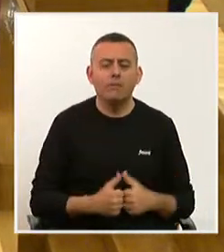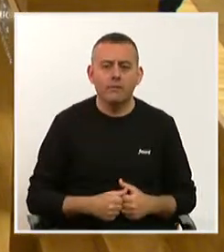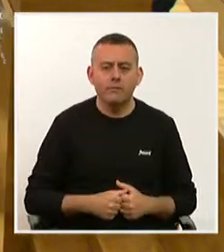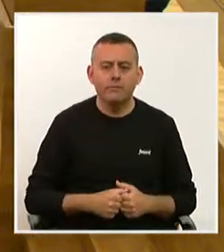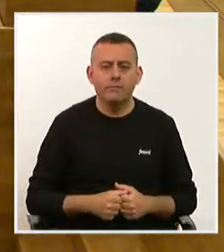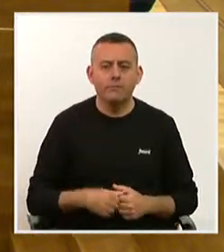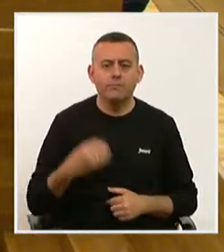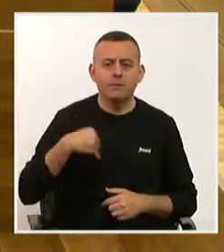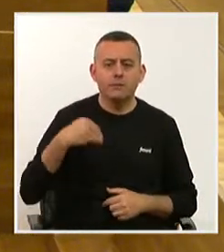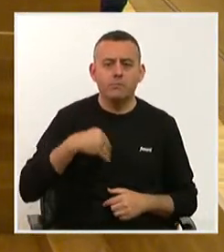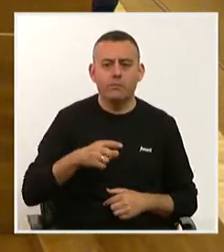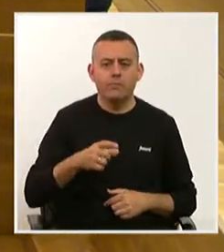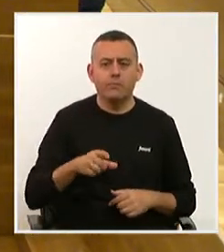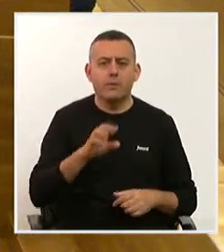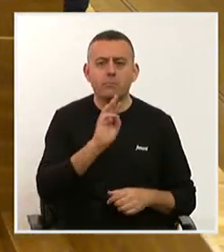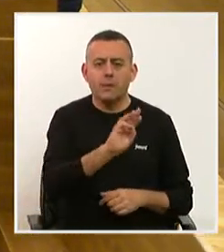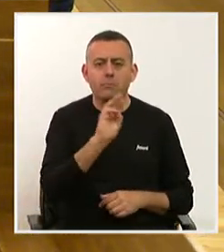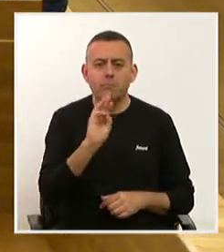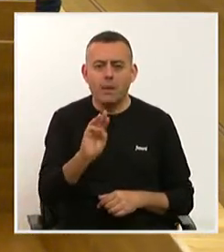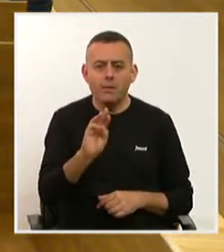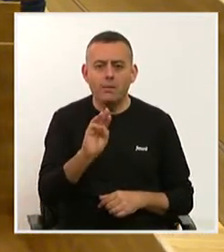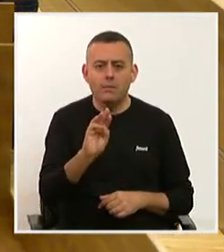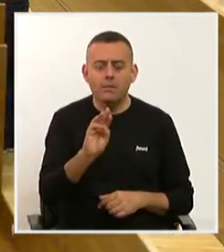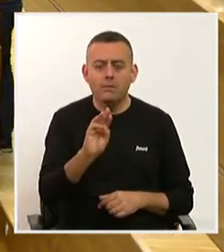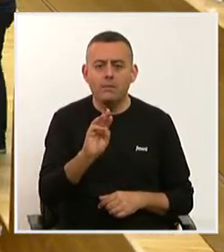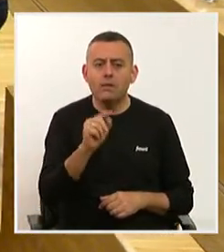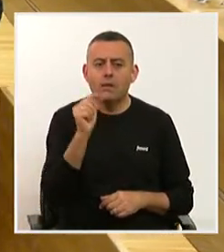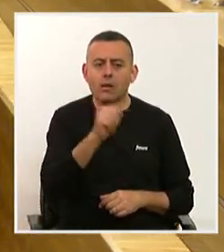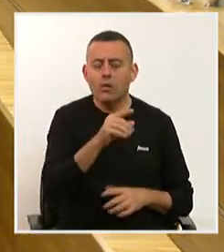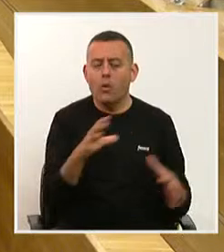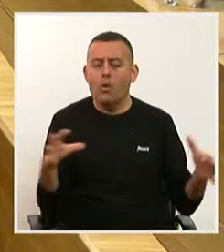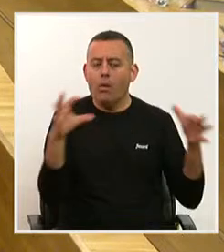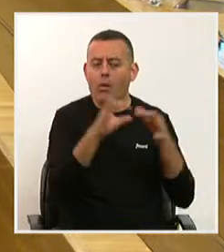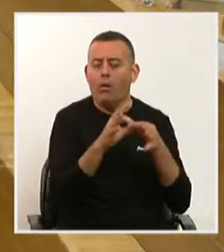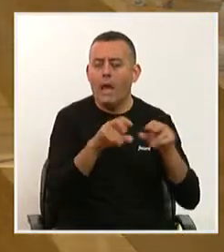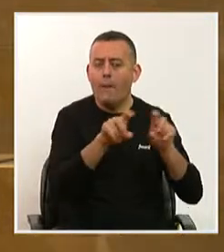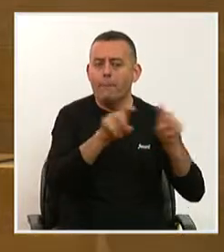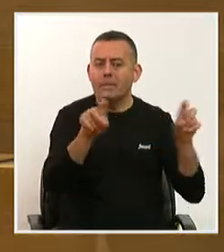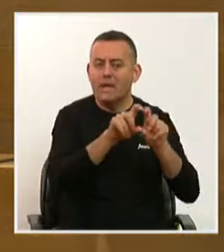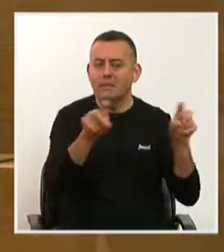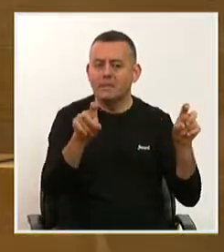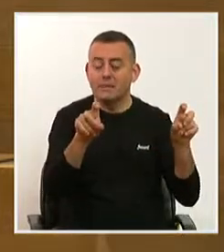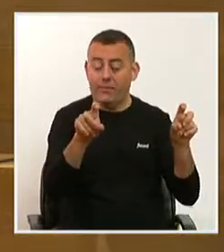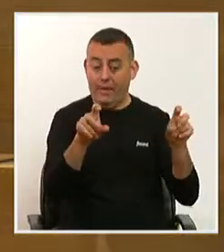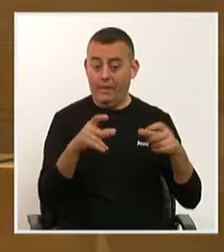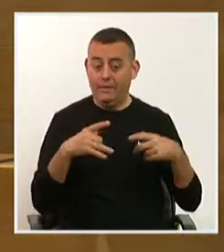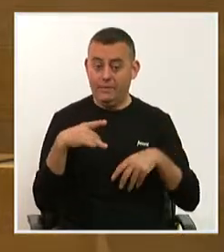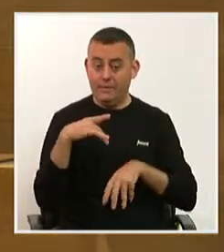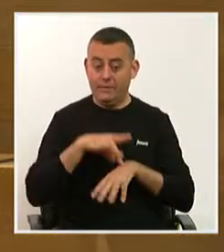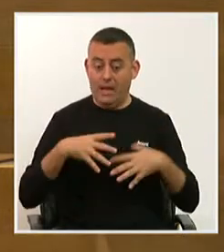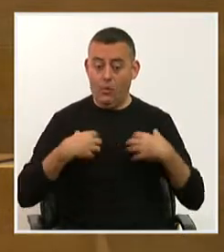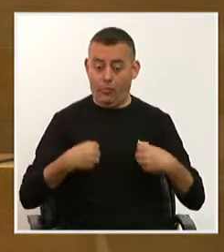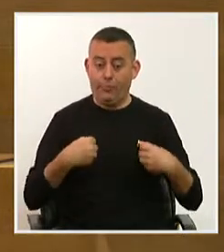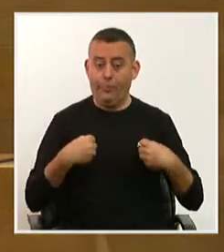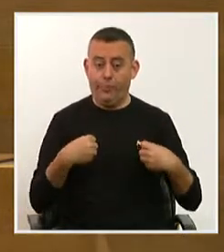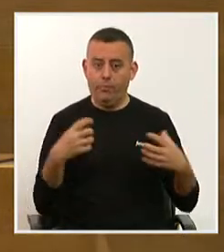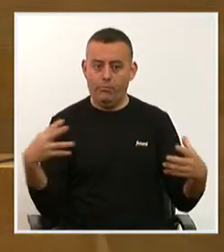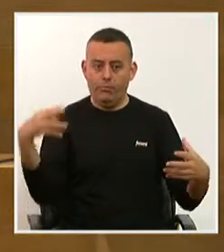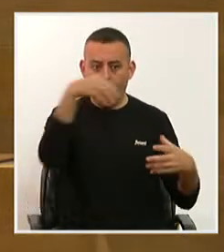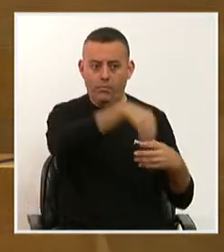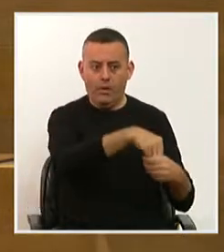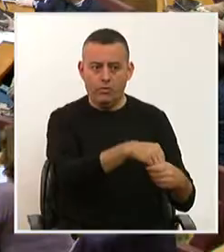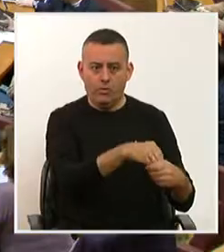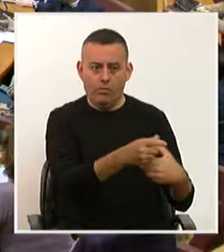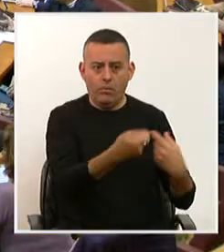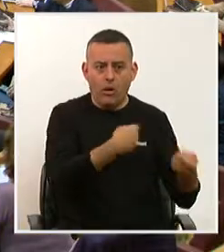empreses del Popular de va asumir responsabil de mal